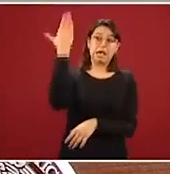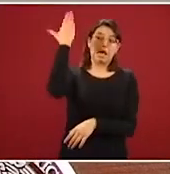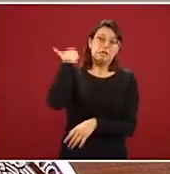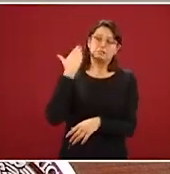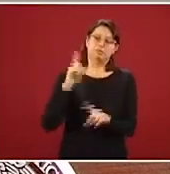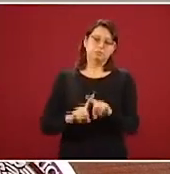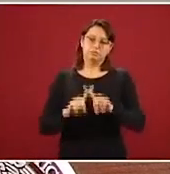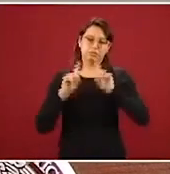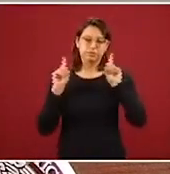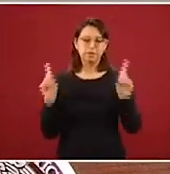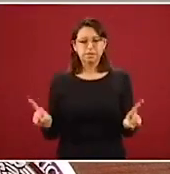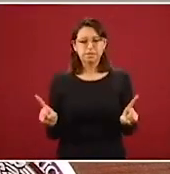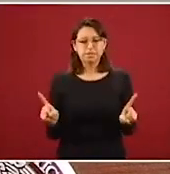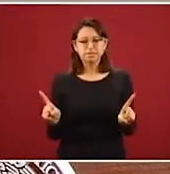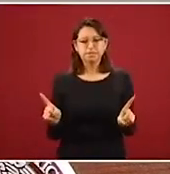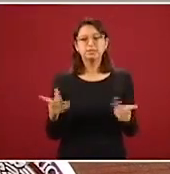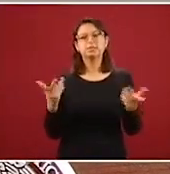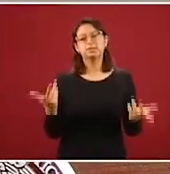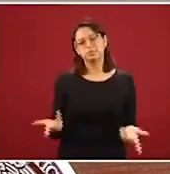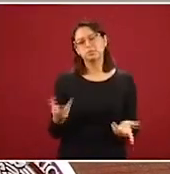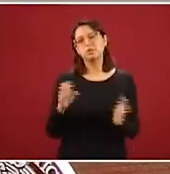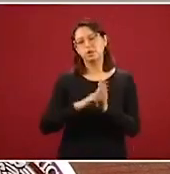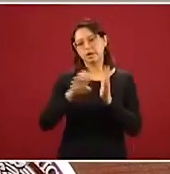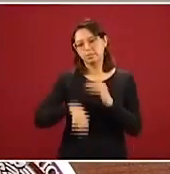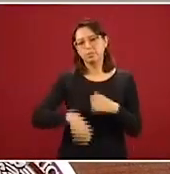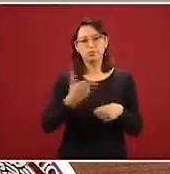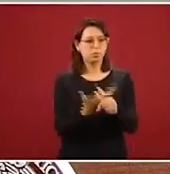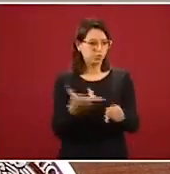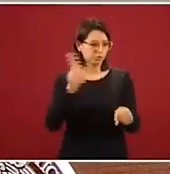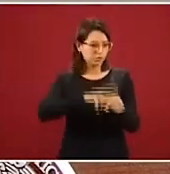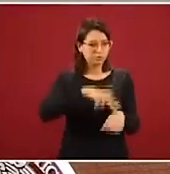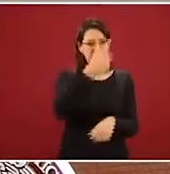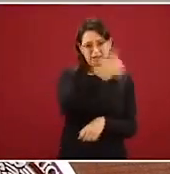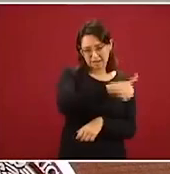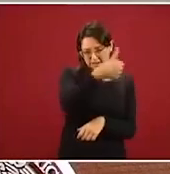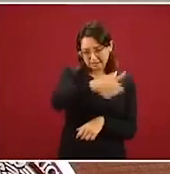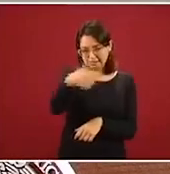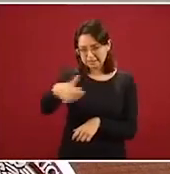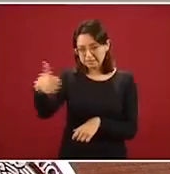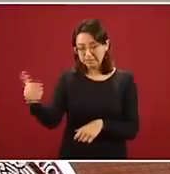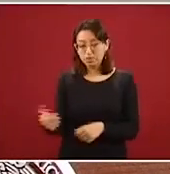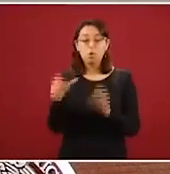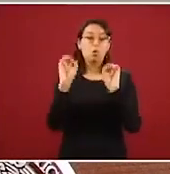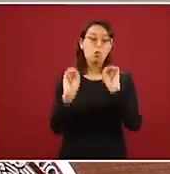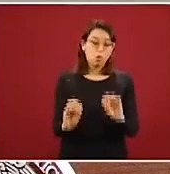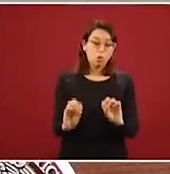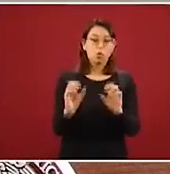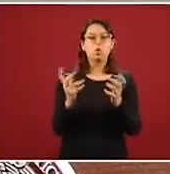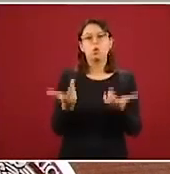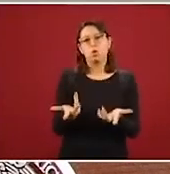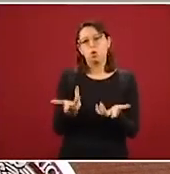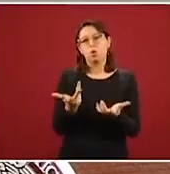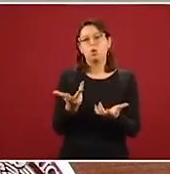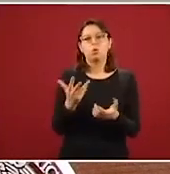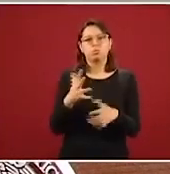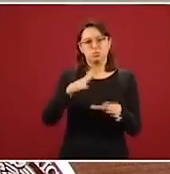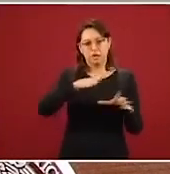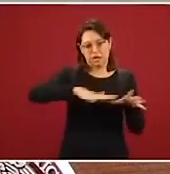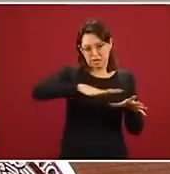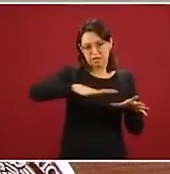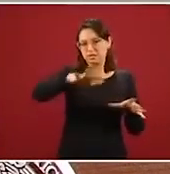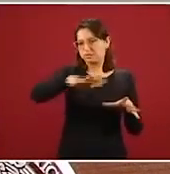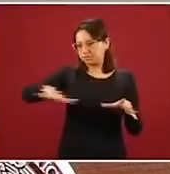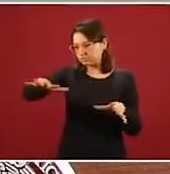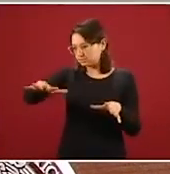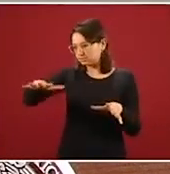una de los hospitales o en cada una de las anteriores delegaciones, subdelegaciones, se